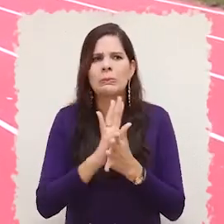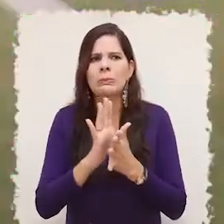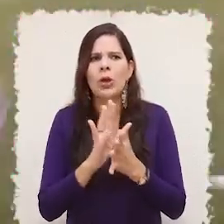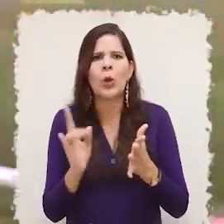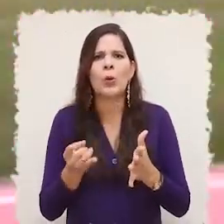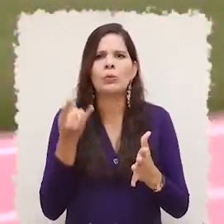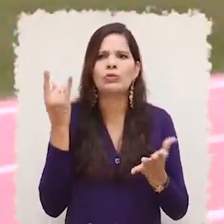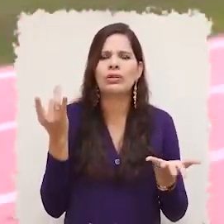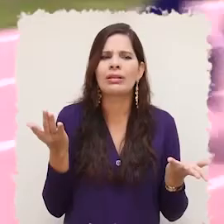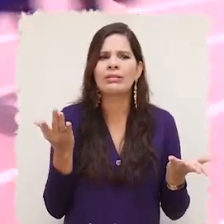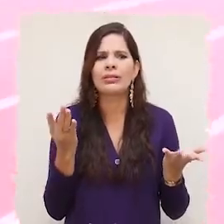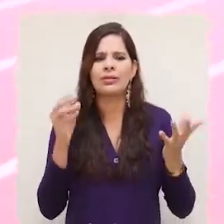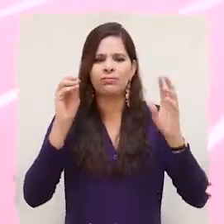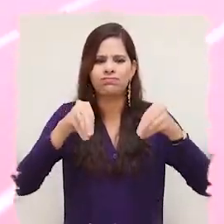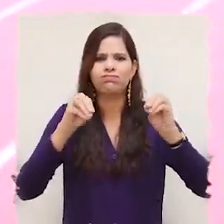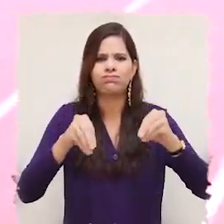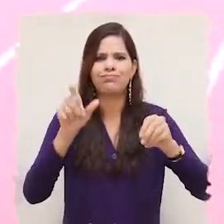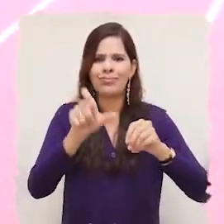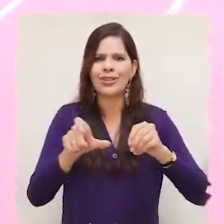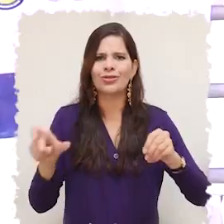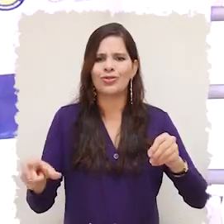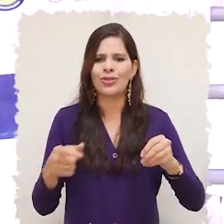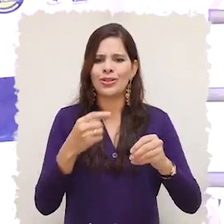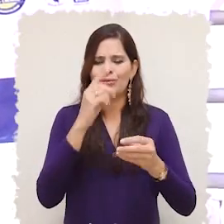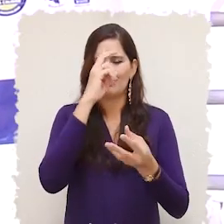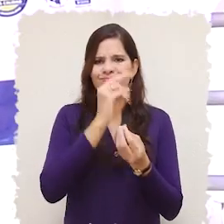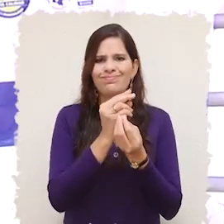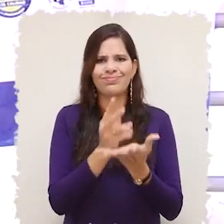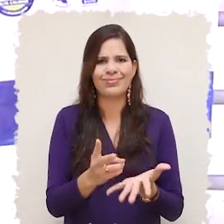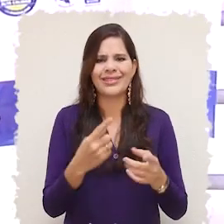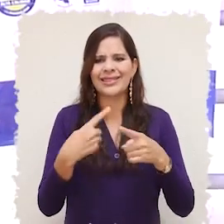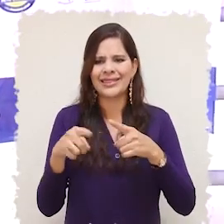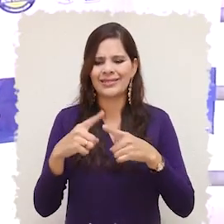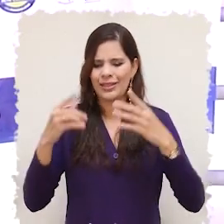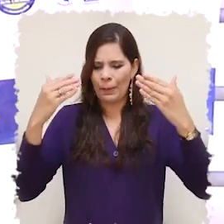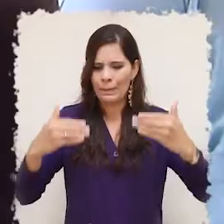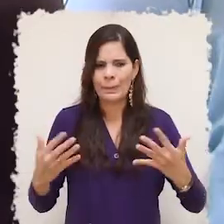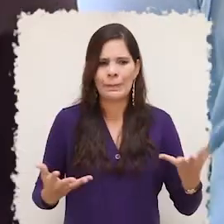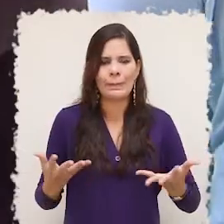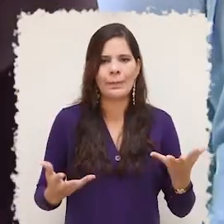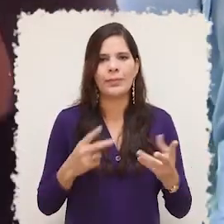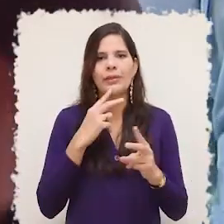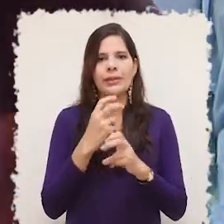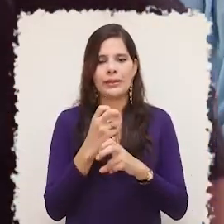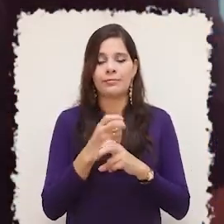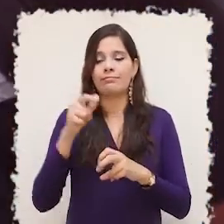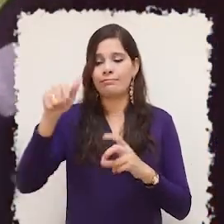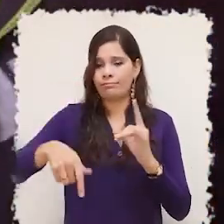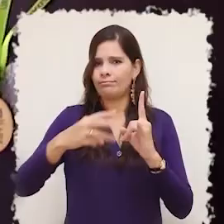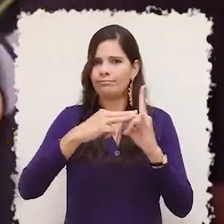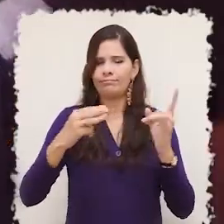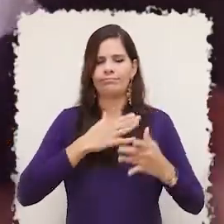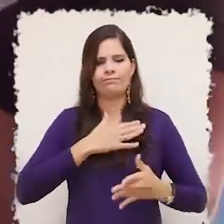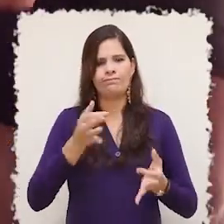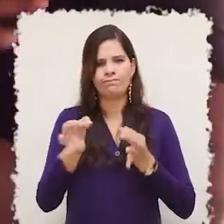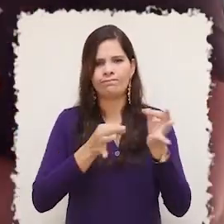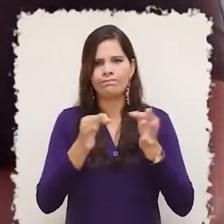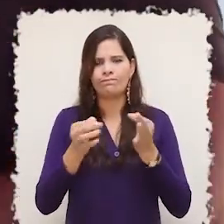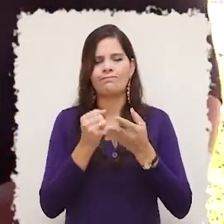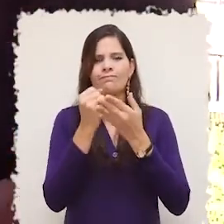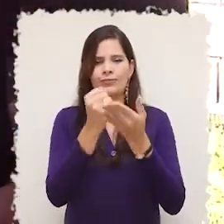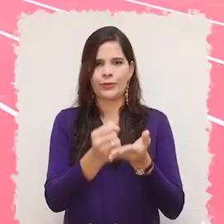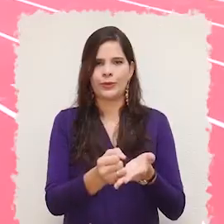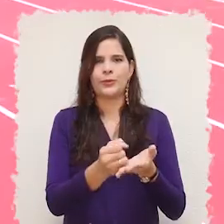estos espacios donde promueven la formación para personas con diversidad funcional como política institucional en la Universidad del Magdalena,